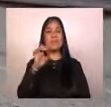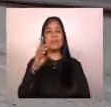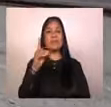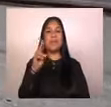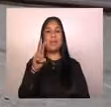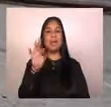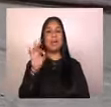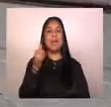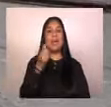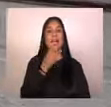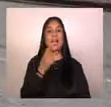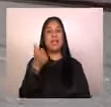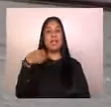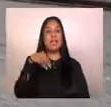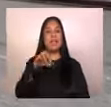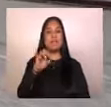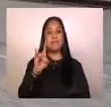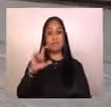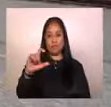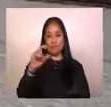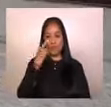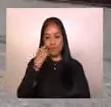Pedro, Ayampuc.